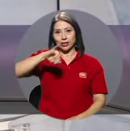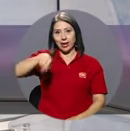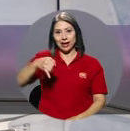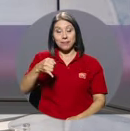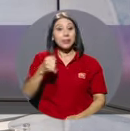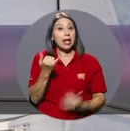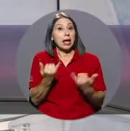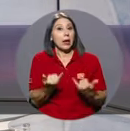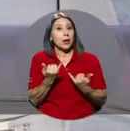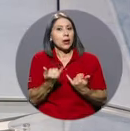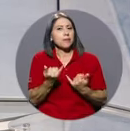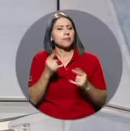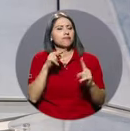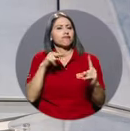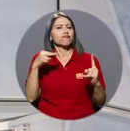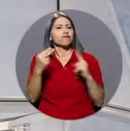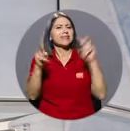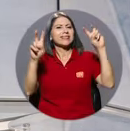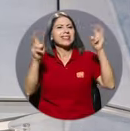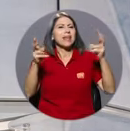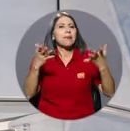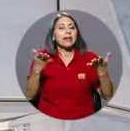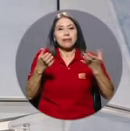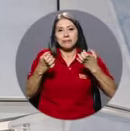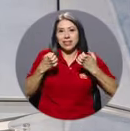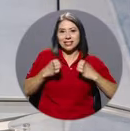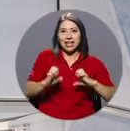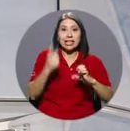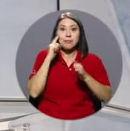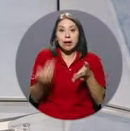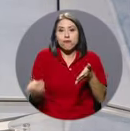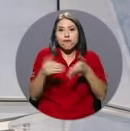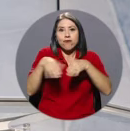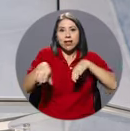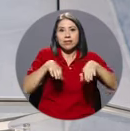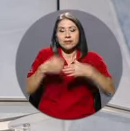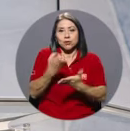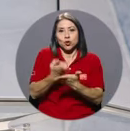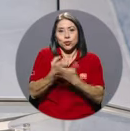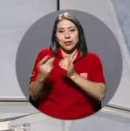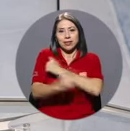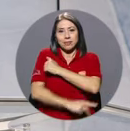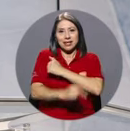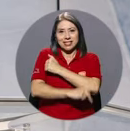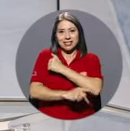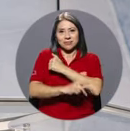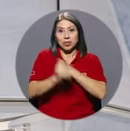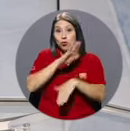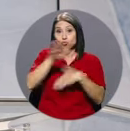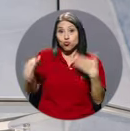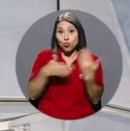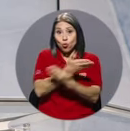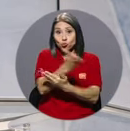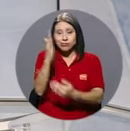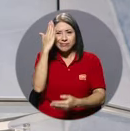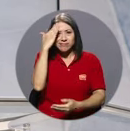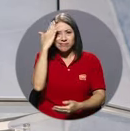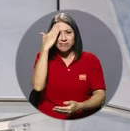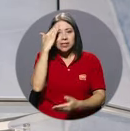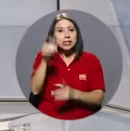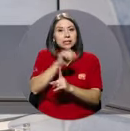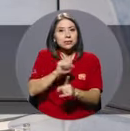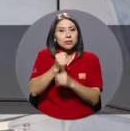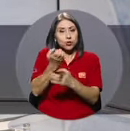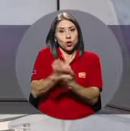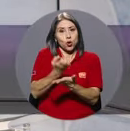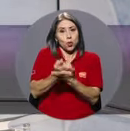oportunidad vamos a darle una mirada al tema de las estrategias para la reactivación económica del país. De todos y todas es conocido que la